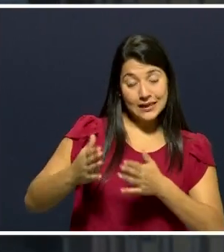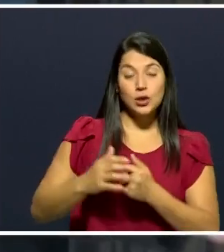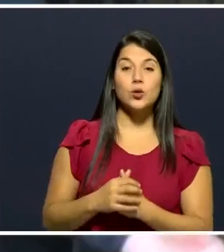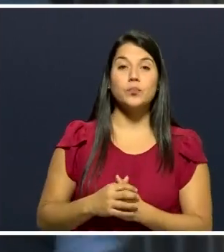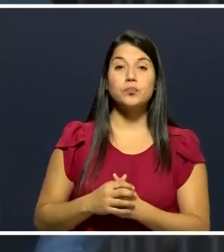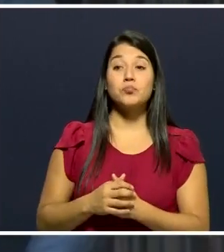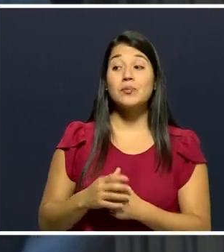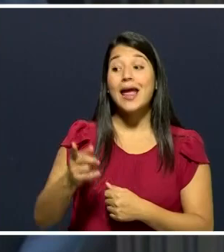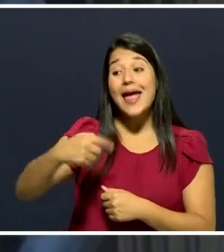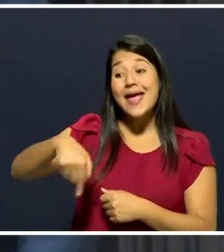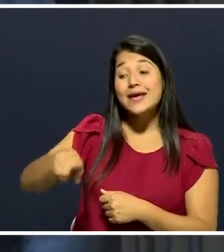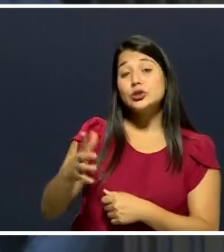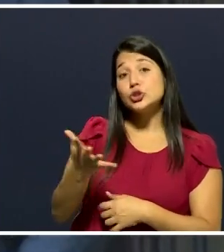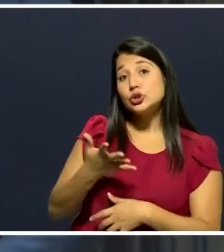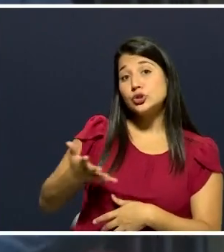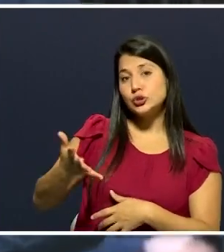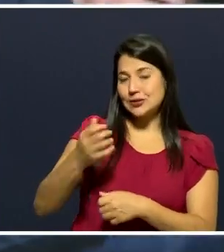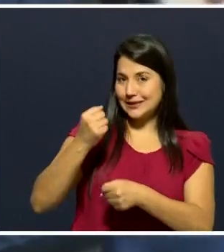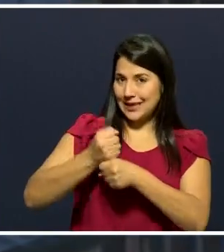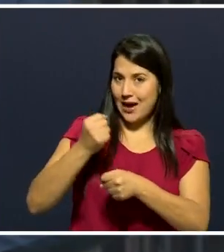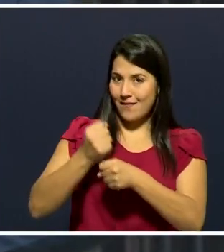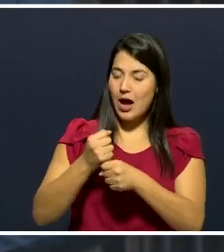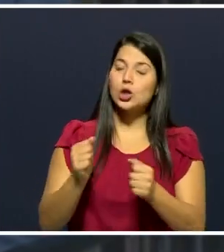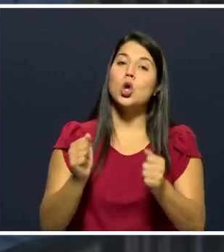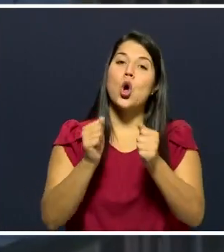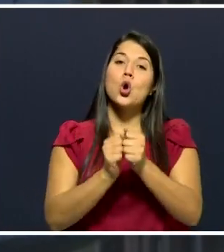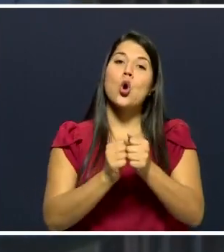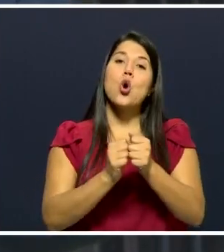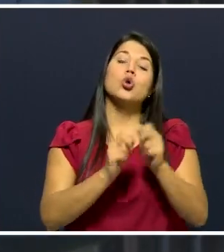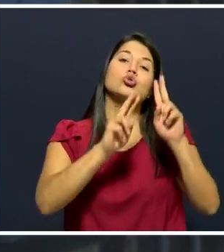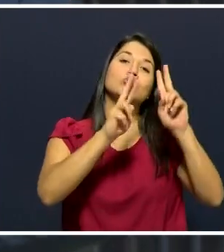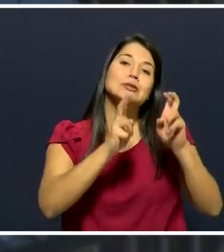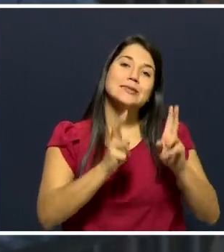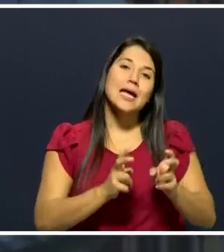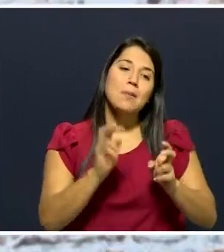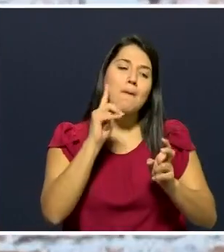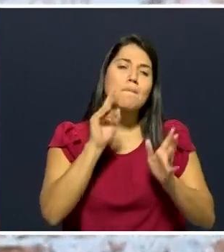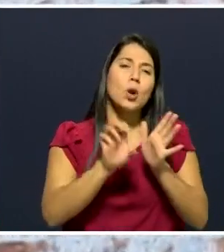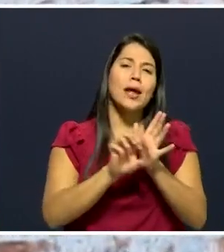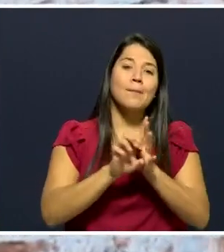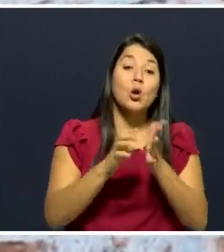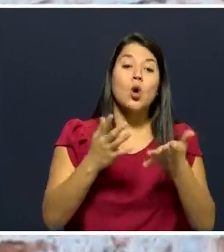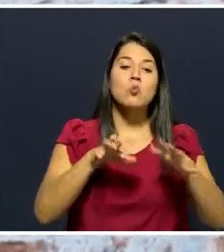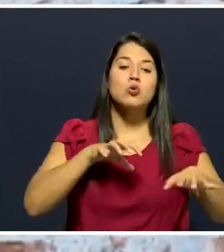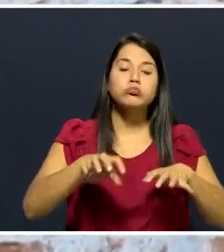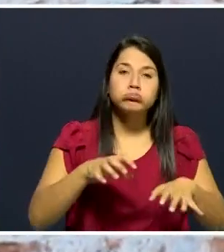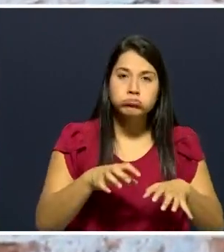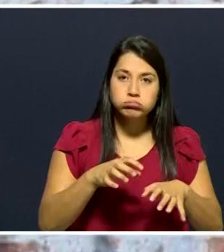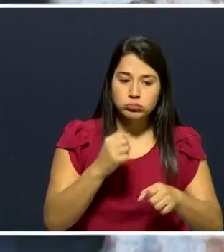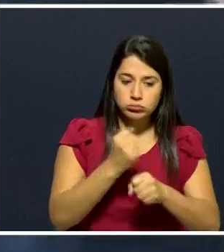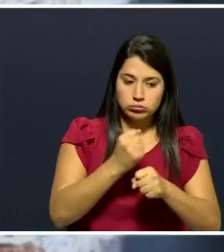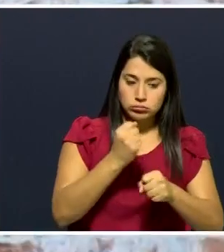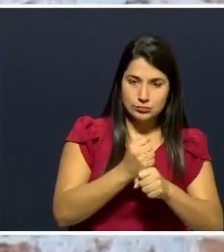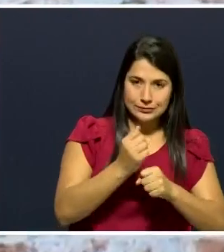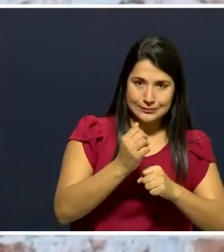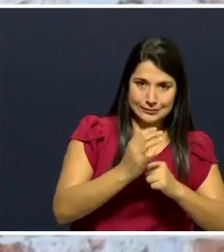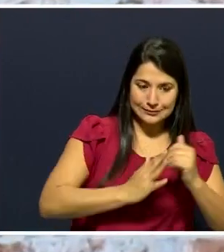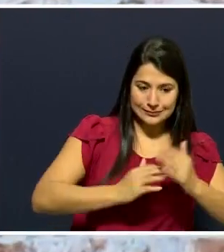trabajarán en una agenda de trabajo ya pactada con temas como reactivación de la obra pública, provisión de recursos al